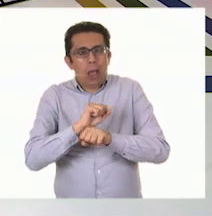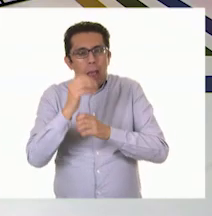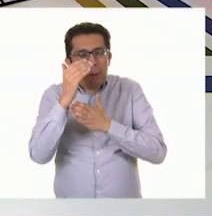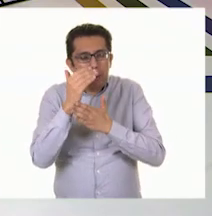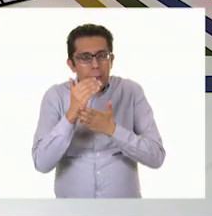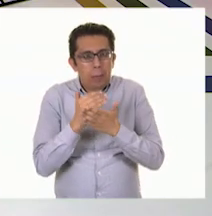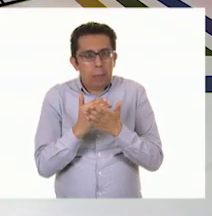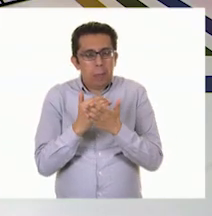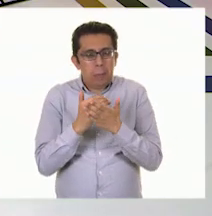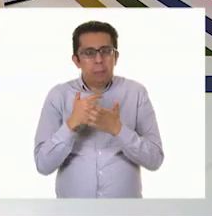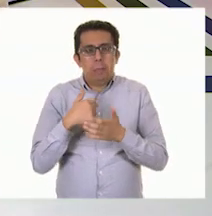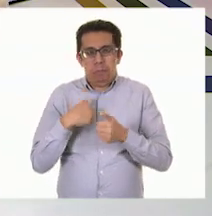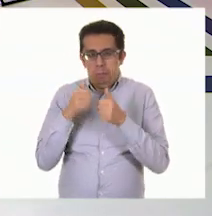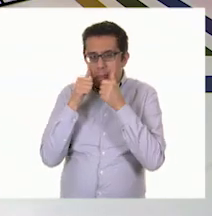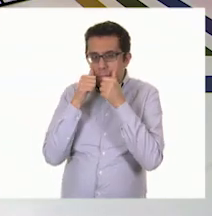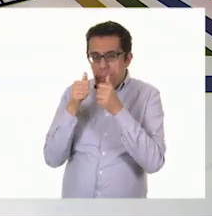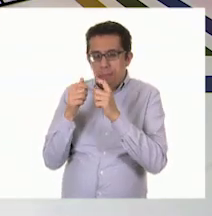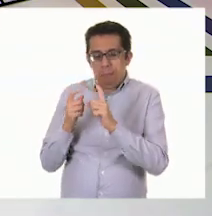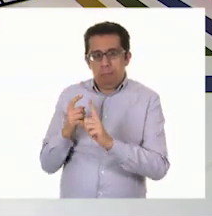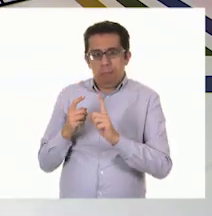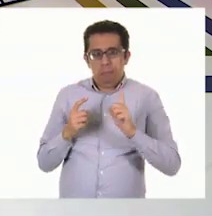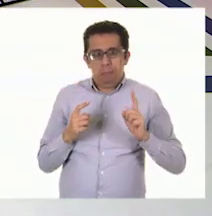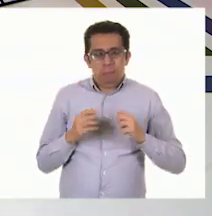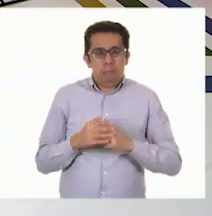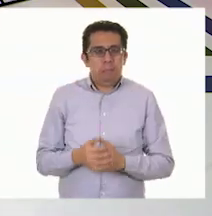para escucharte mejor.